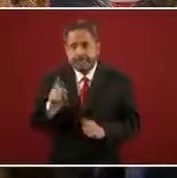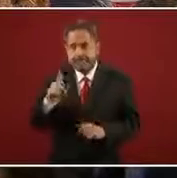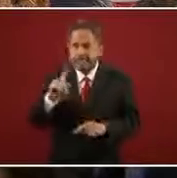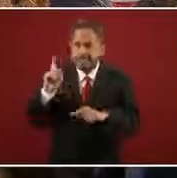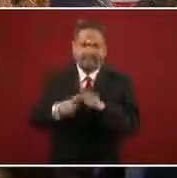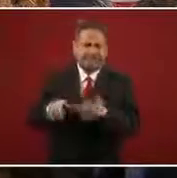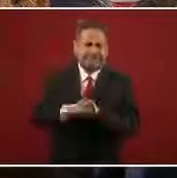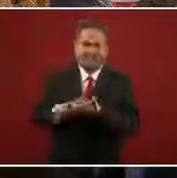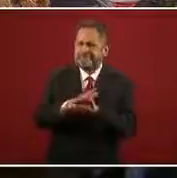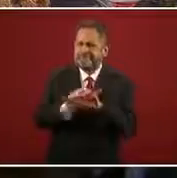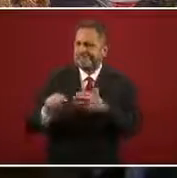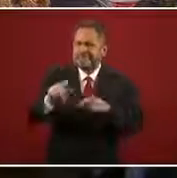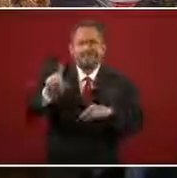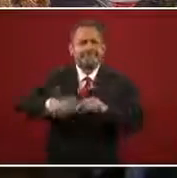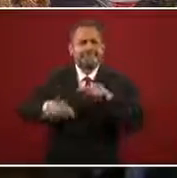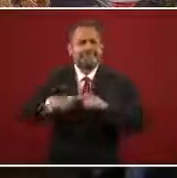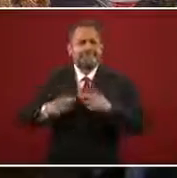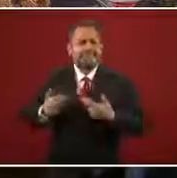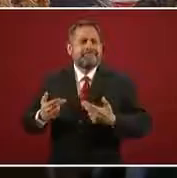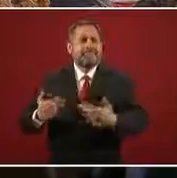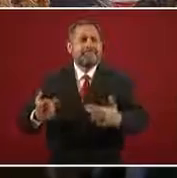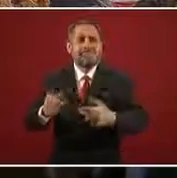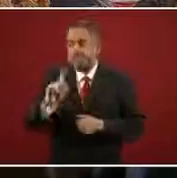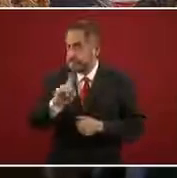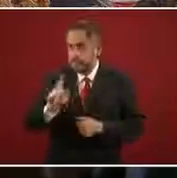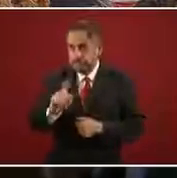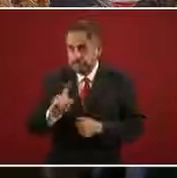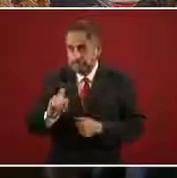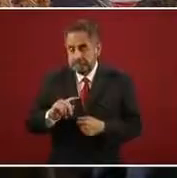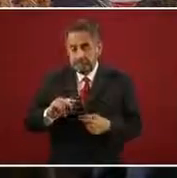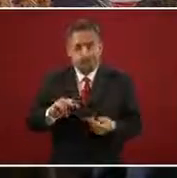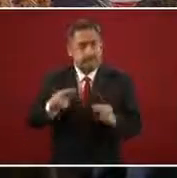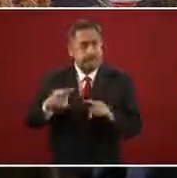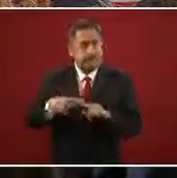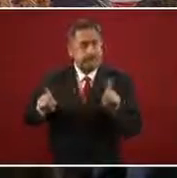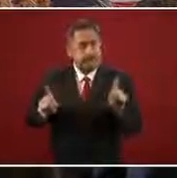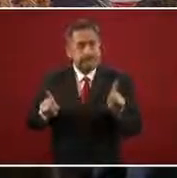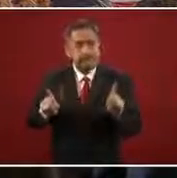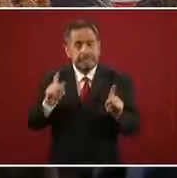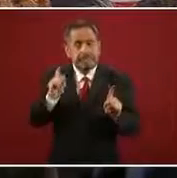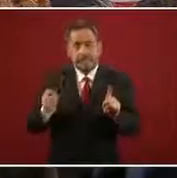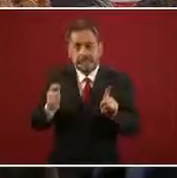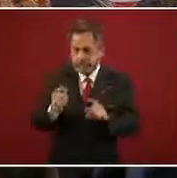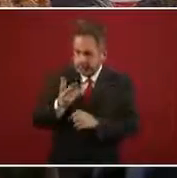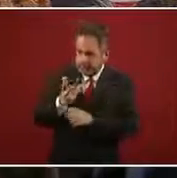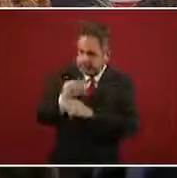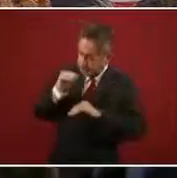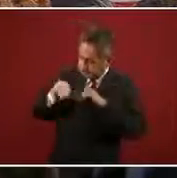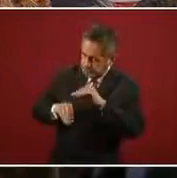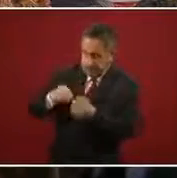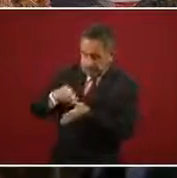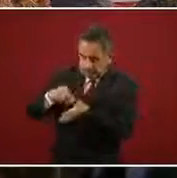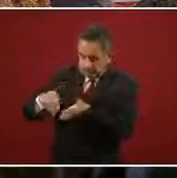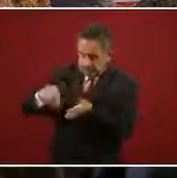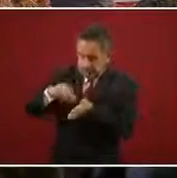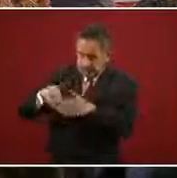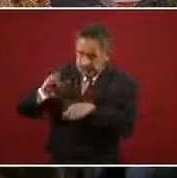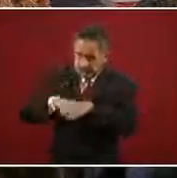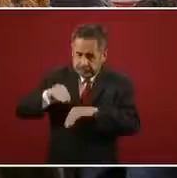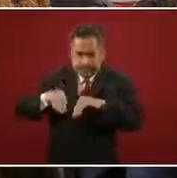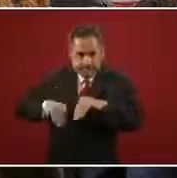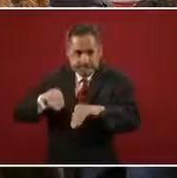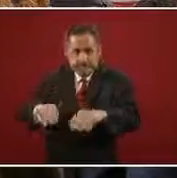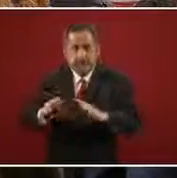arrasar con el medio ambiente, es reforestar el programa.